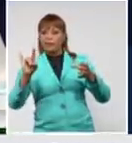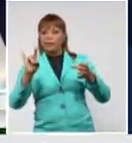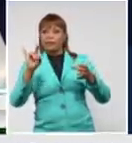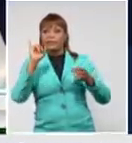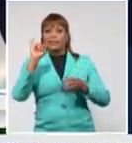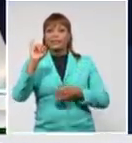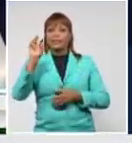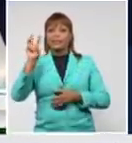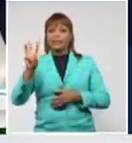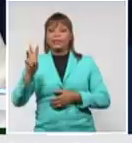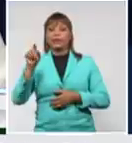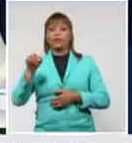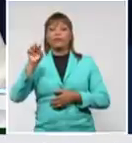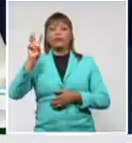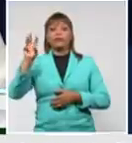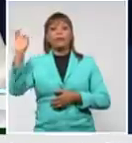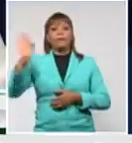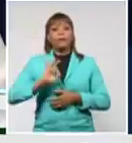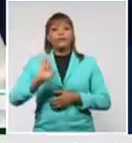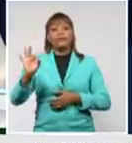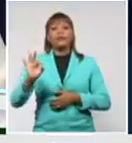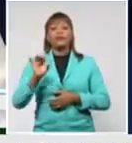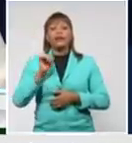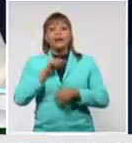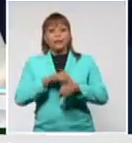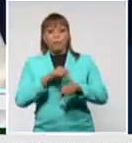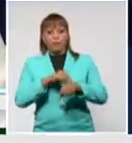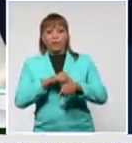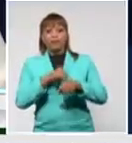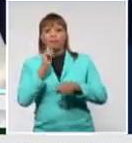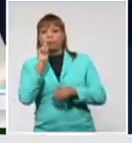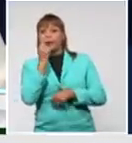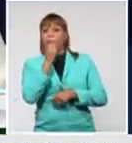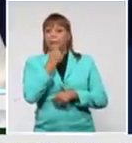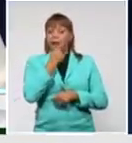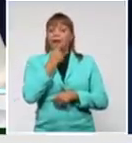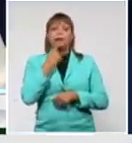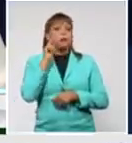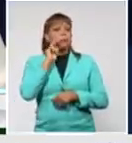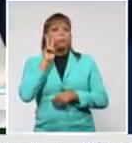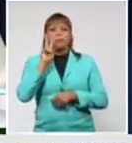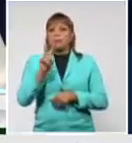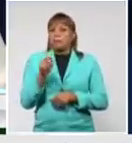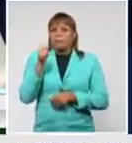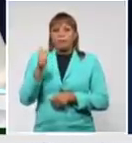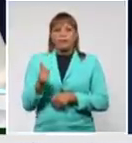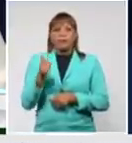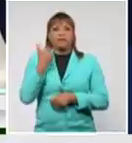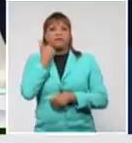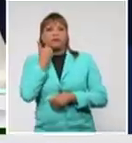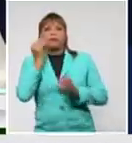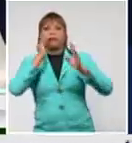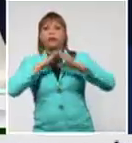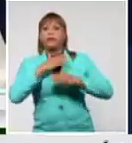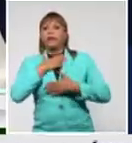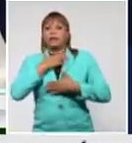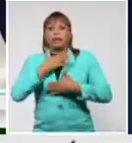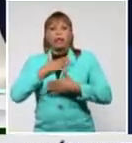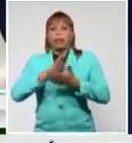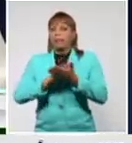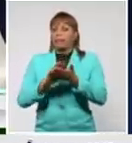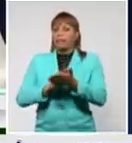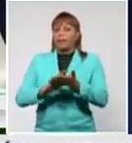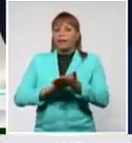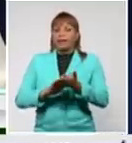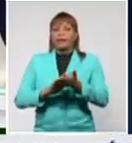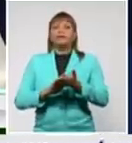63,3%, estaban totalmente asintomáticos en el momento que fueron diagnosticados. Y en